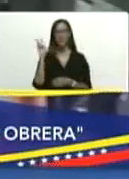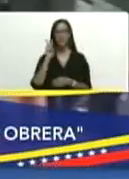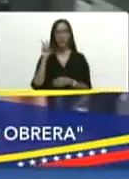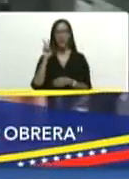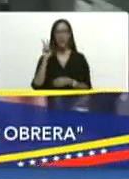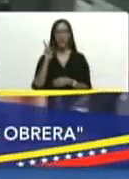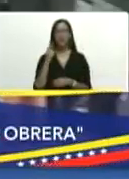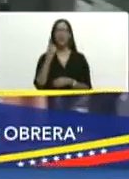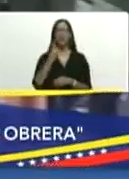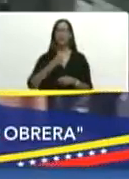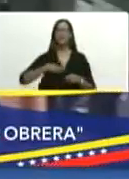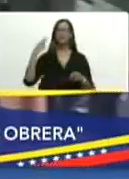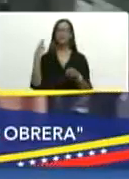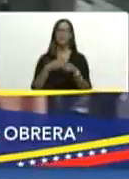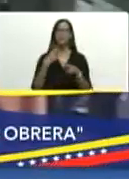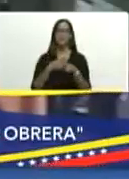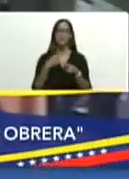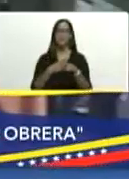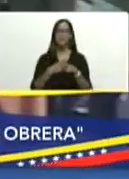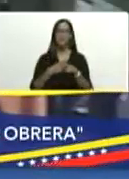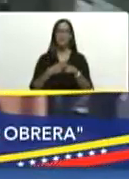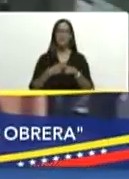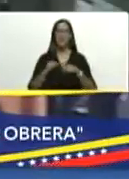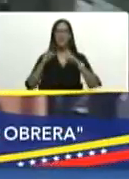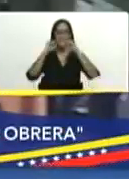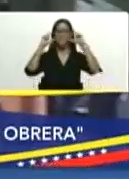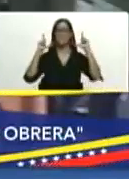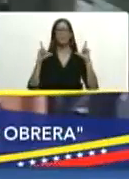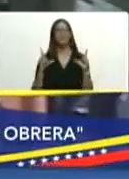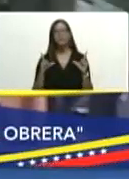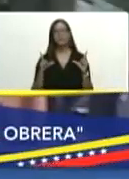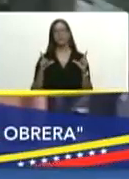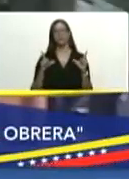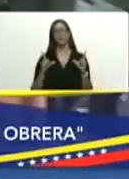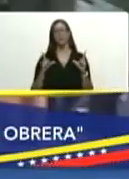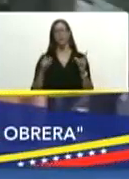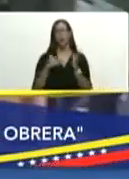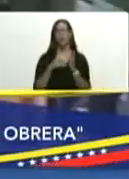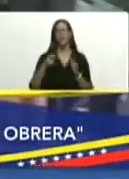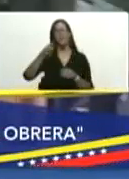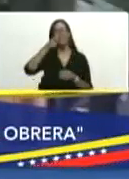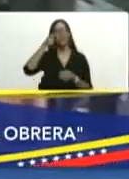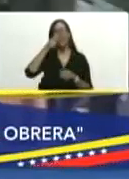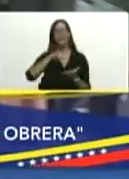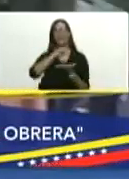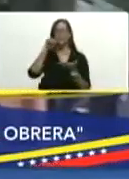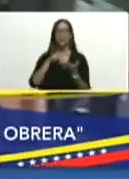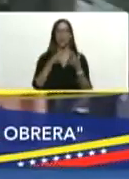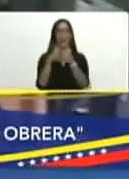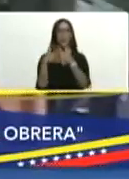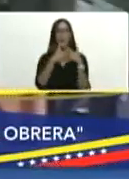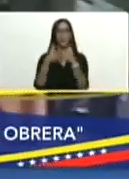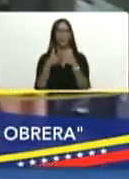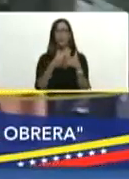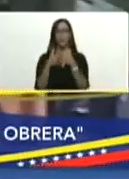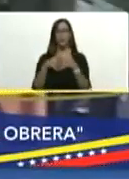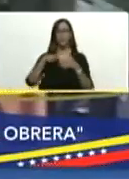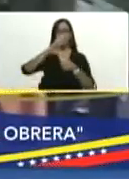una amenaza inusual y extraordinaria contra la seguridad Nacional de los Estados Unidos